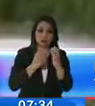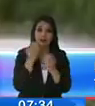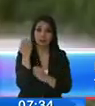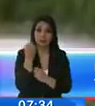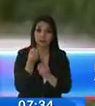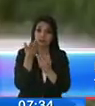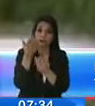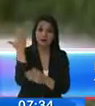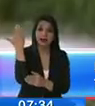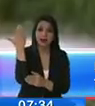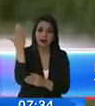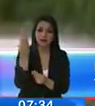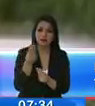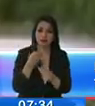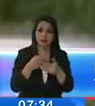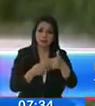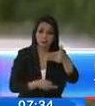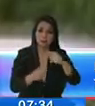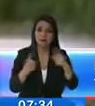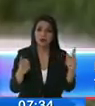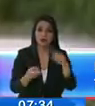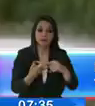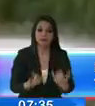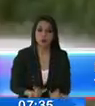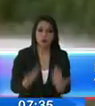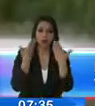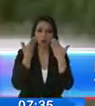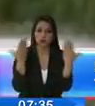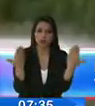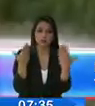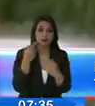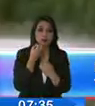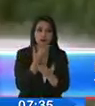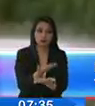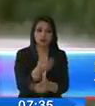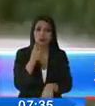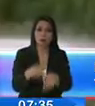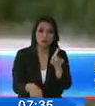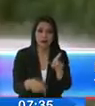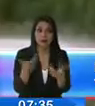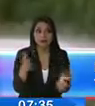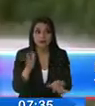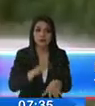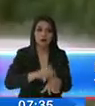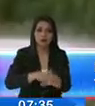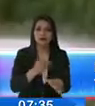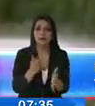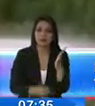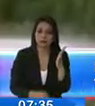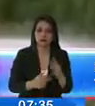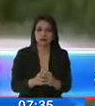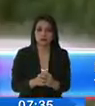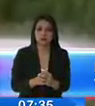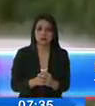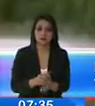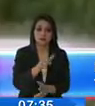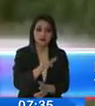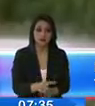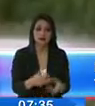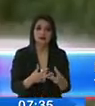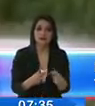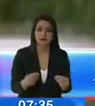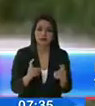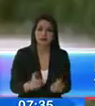el informe pero no no lo conocemos del momento así que no nos podríamos adelantar no olvidemos que por el mismo hecho de haber una persona desaparecida de ser muy